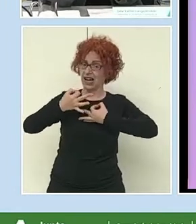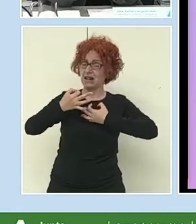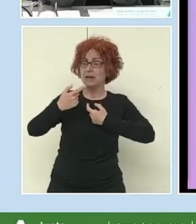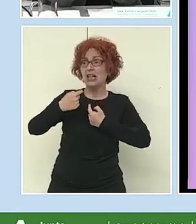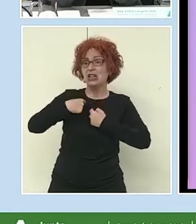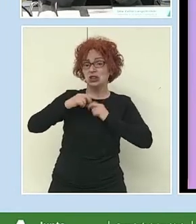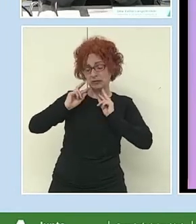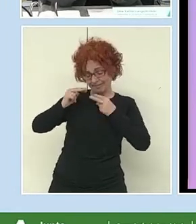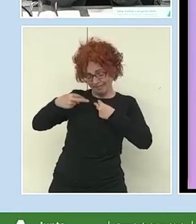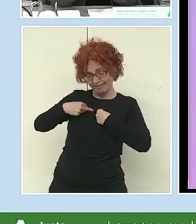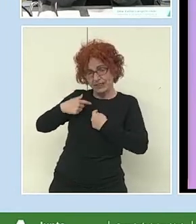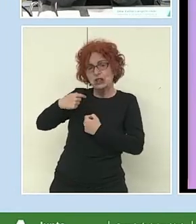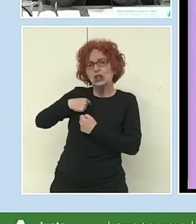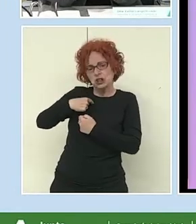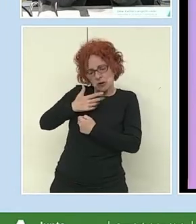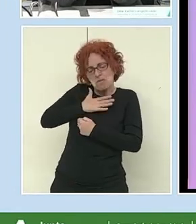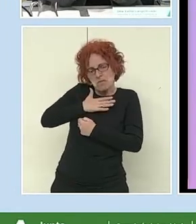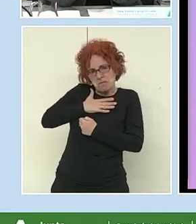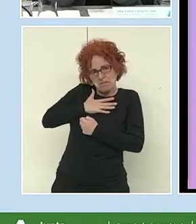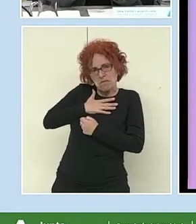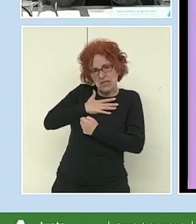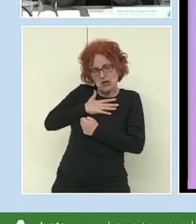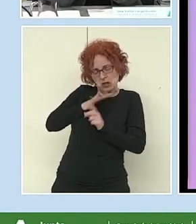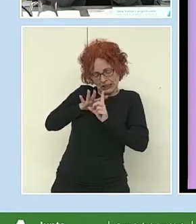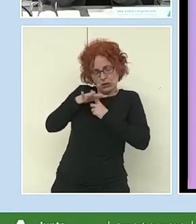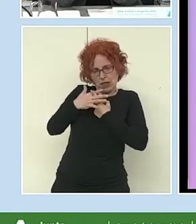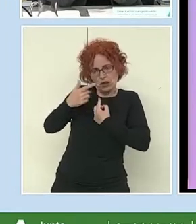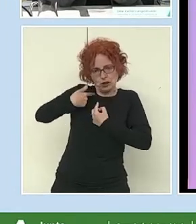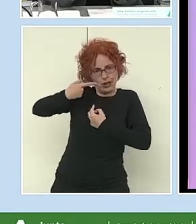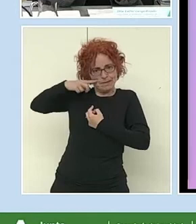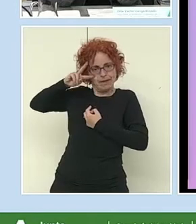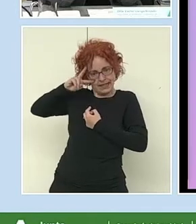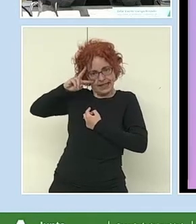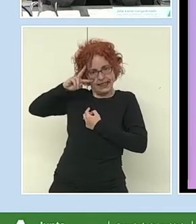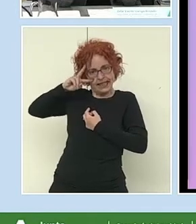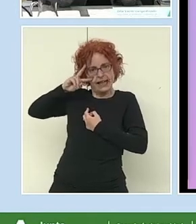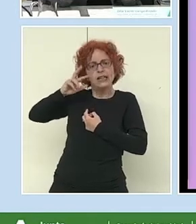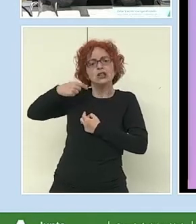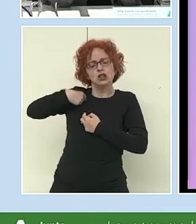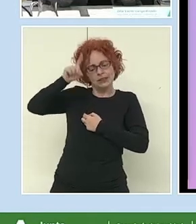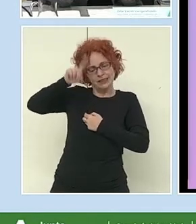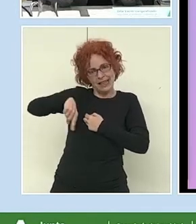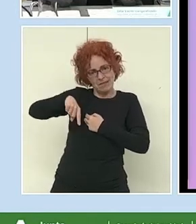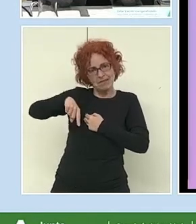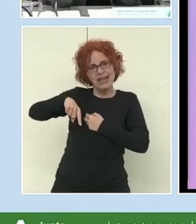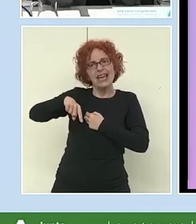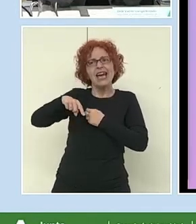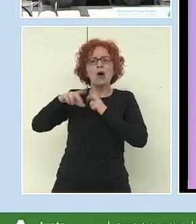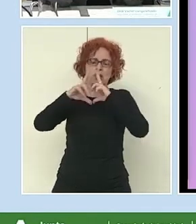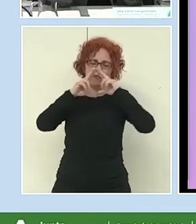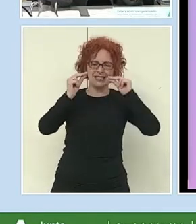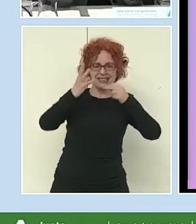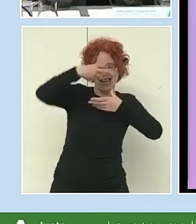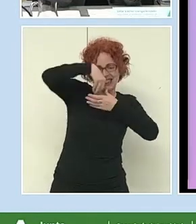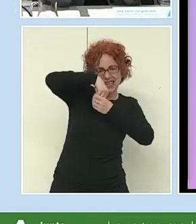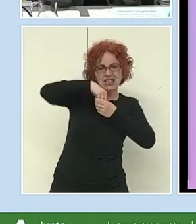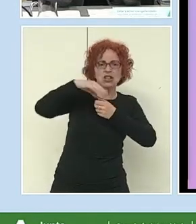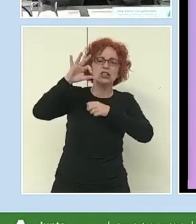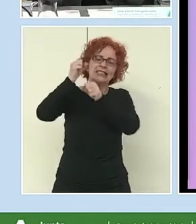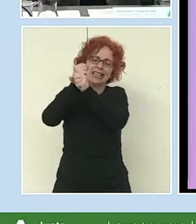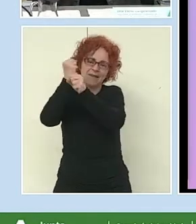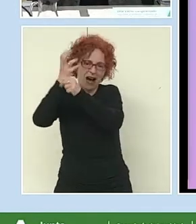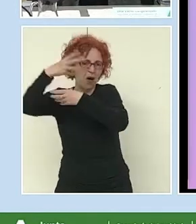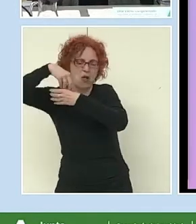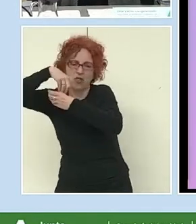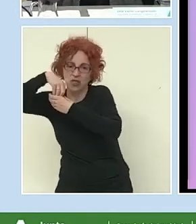caso yo me he podido encontrar en mi carrera profesional, sino también en mi carrera académica. He comentado antes el